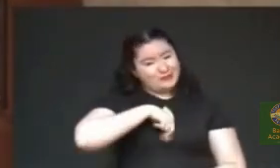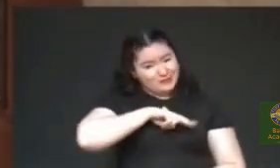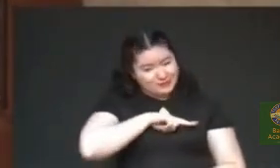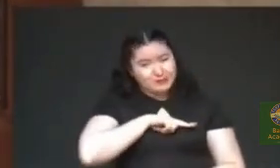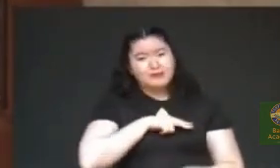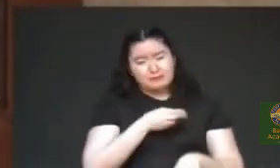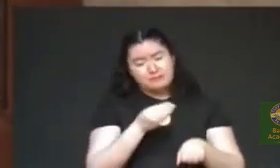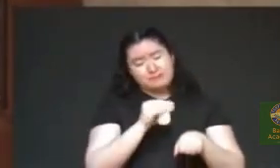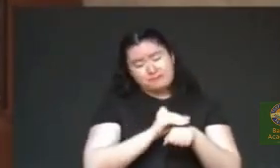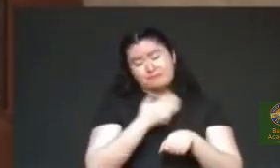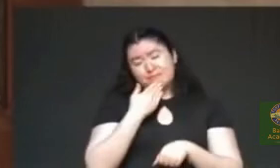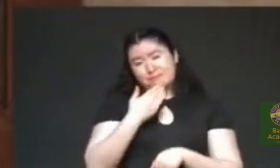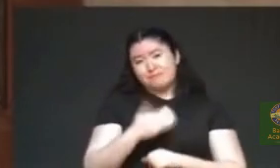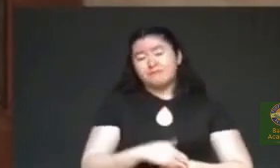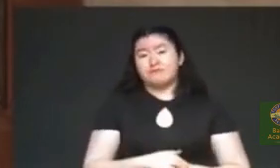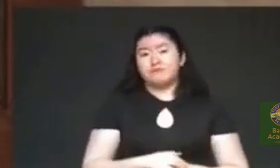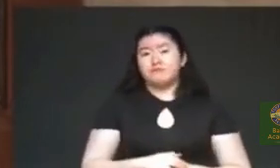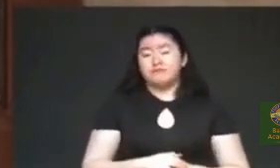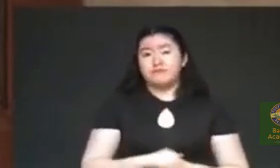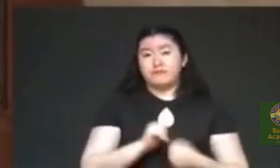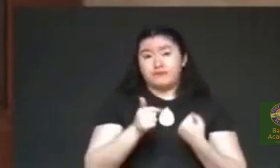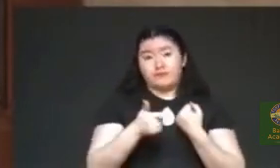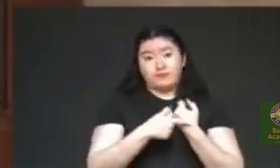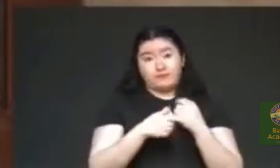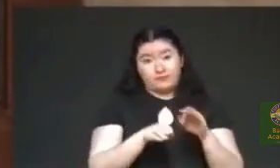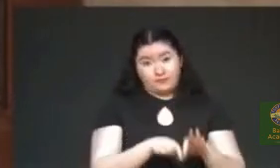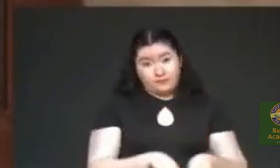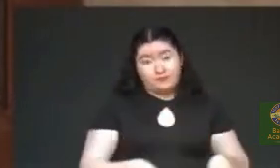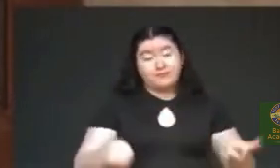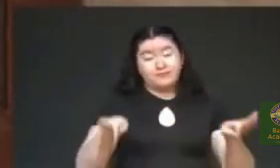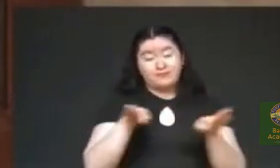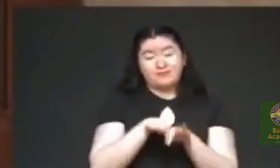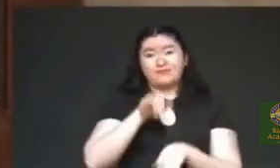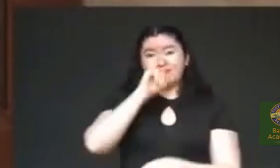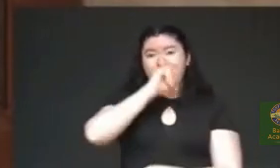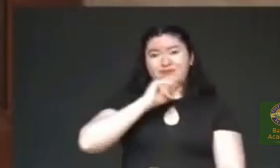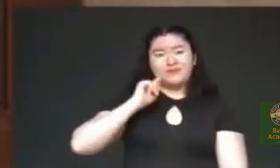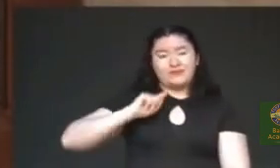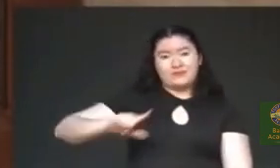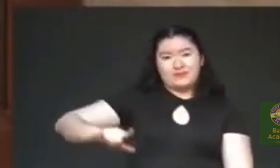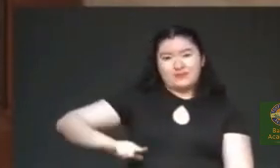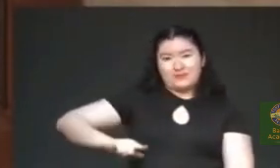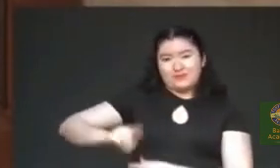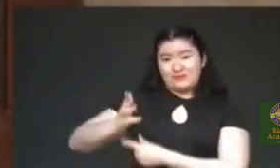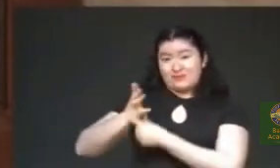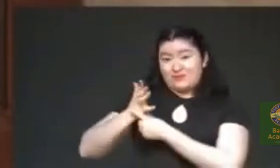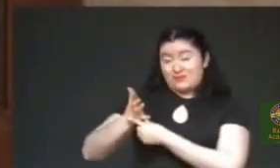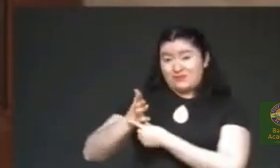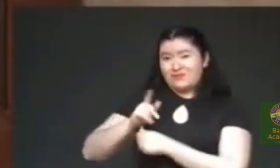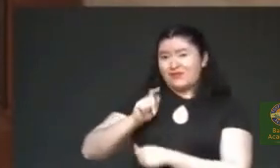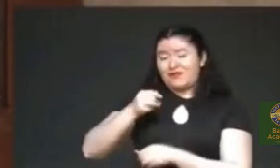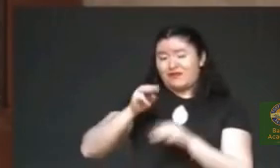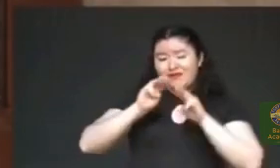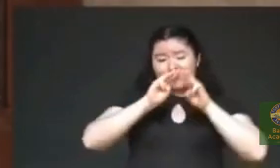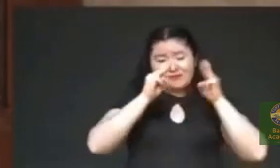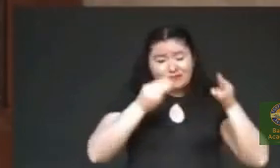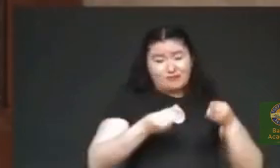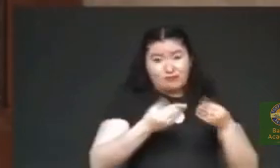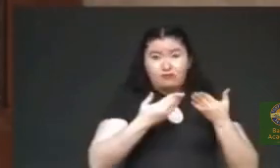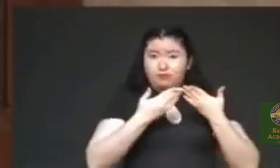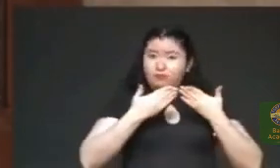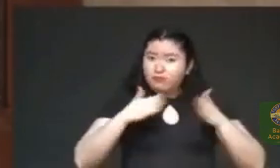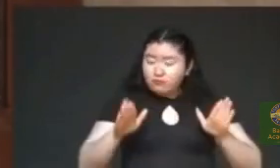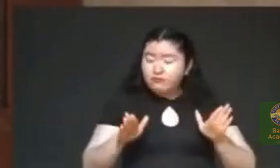estamos implementando. Y algo que es muy importante, señalaba ahorita la jefa de gobierno, que los kioscos están abiertos. Esto es muy importante